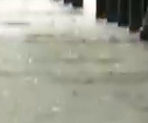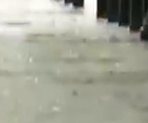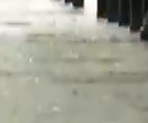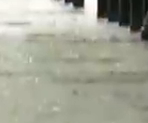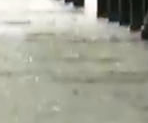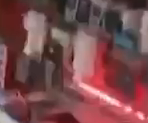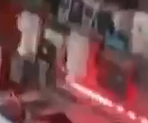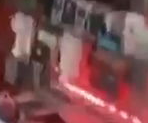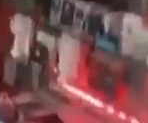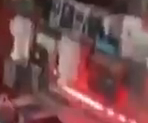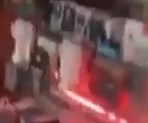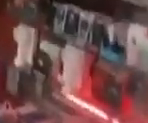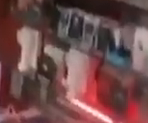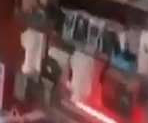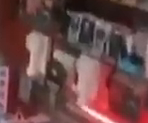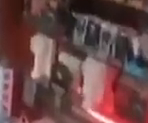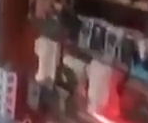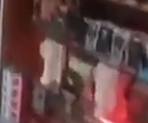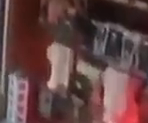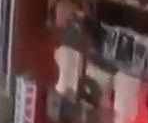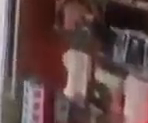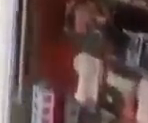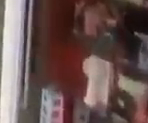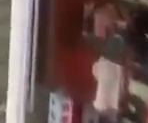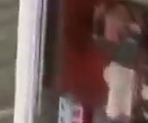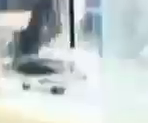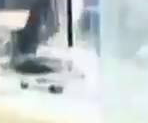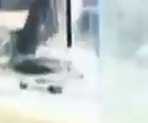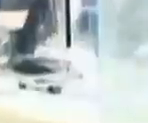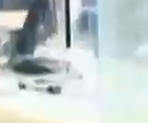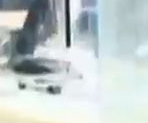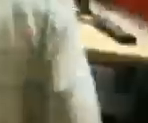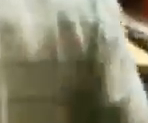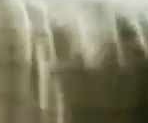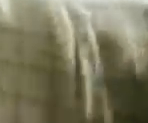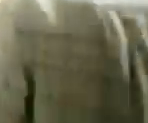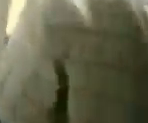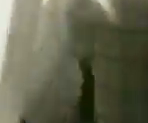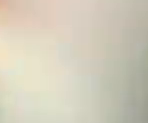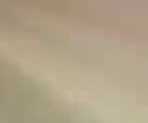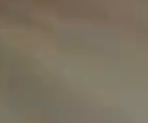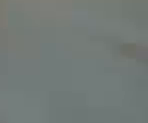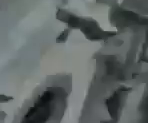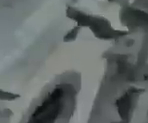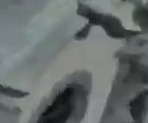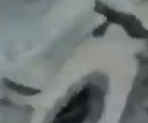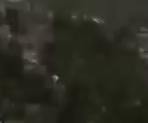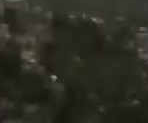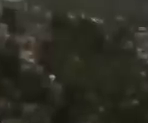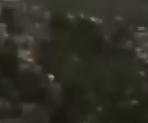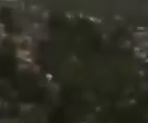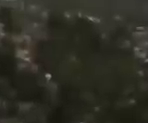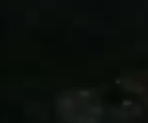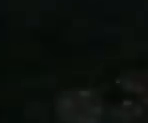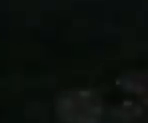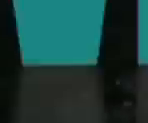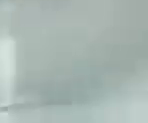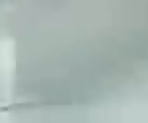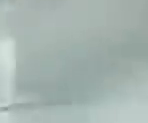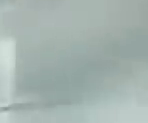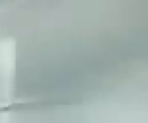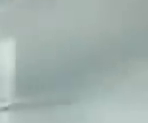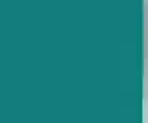que permitirá incorporarnos plenamente a la recuperación social y económica de la patria, porque en